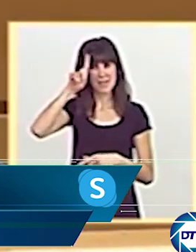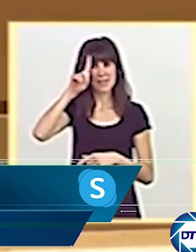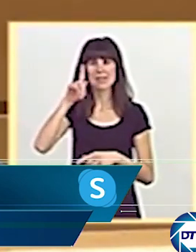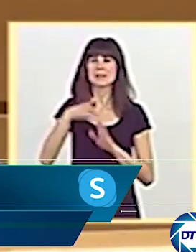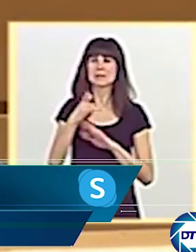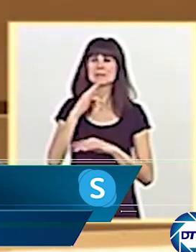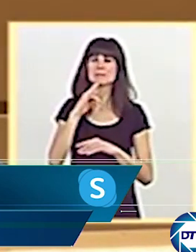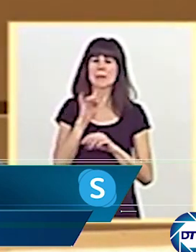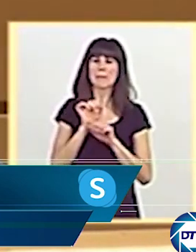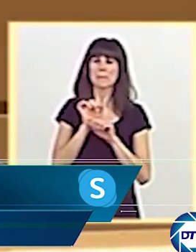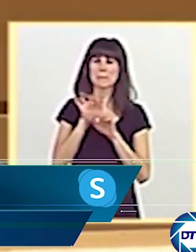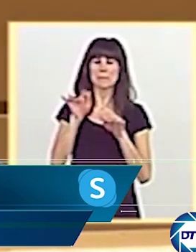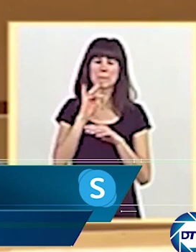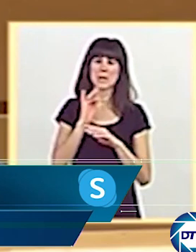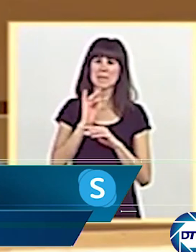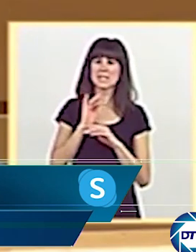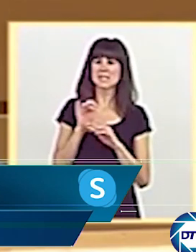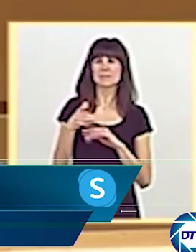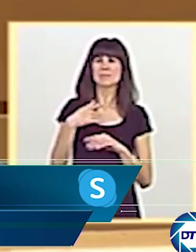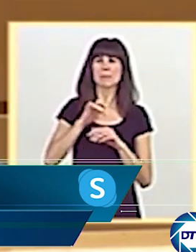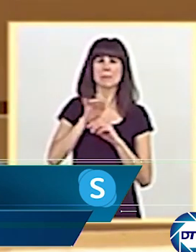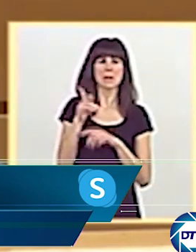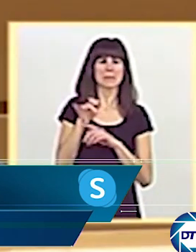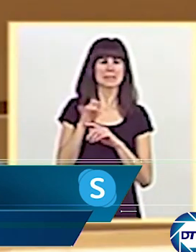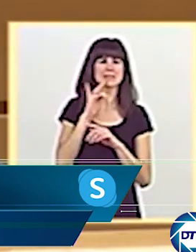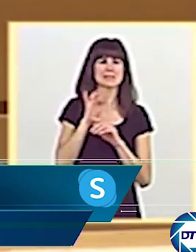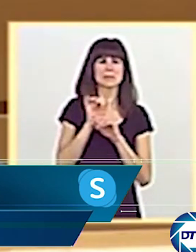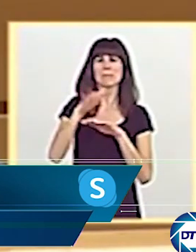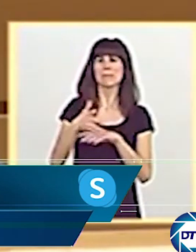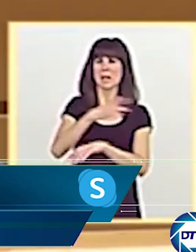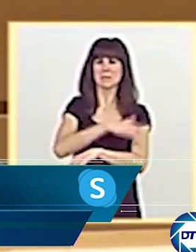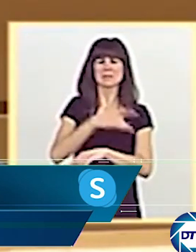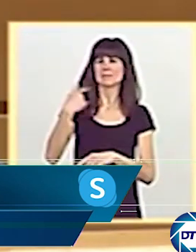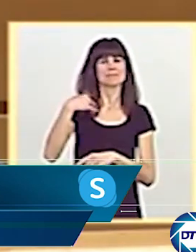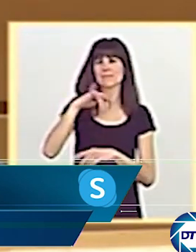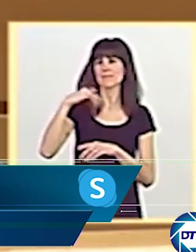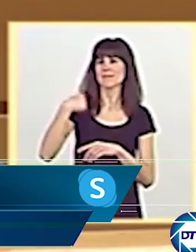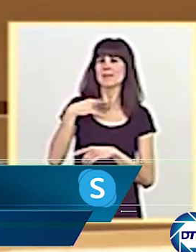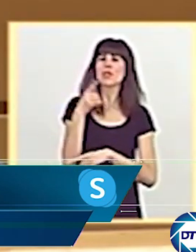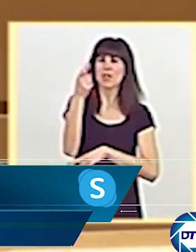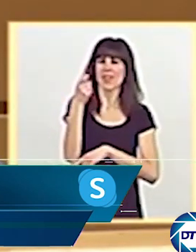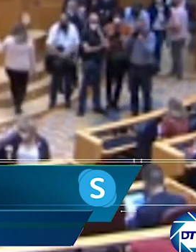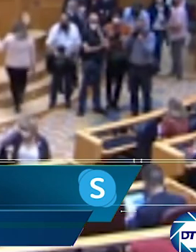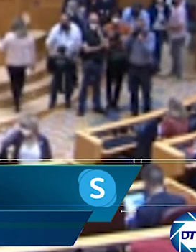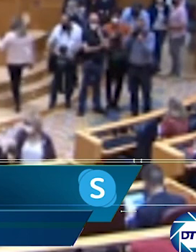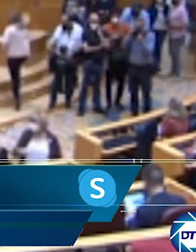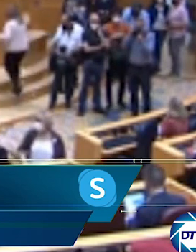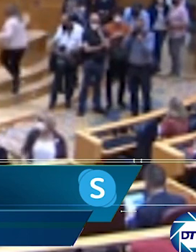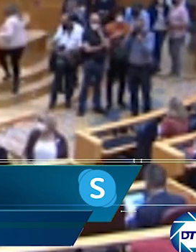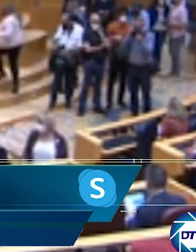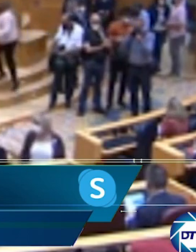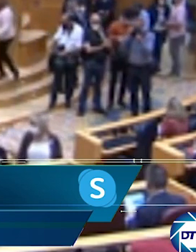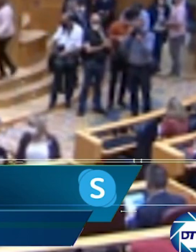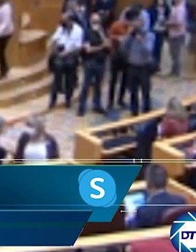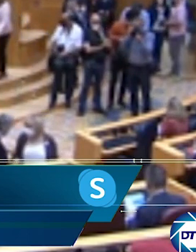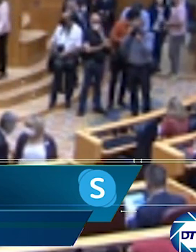faculta a la presidencia de la Cámara para resolver divergencias, una divergencia técnica o parlamentaria no es